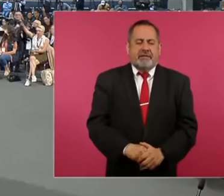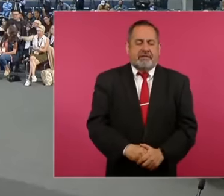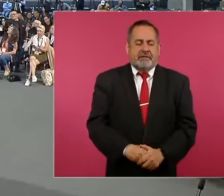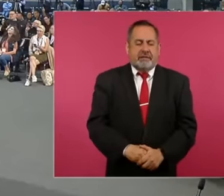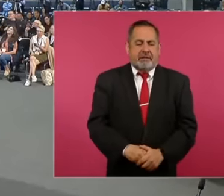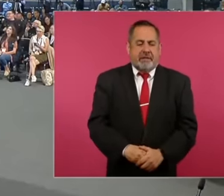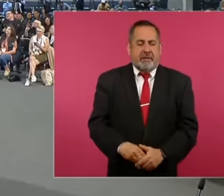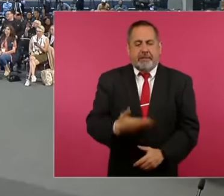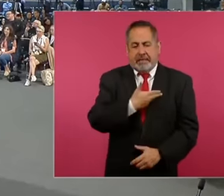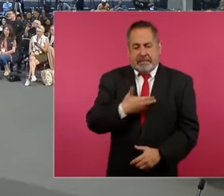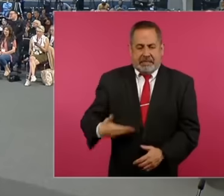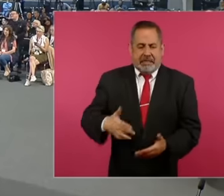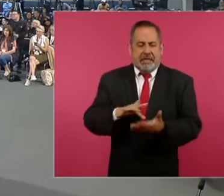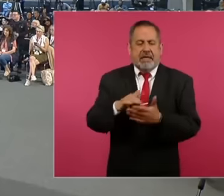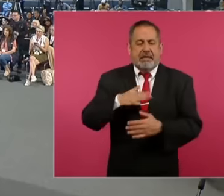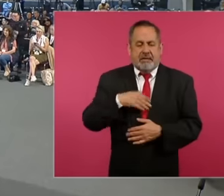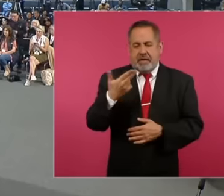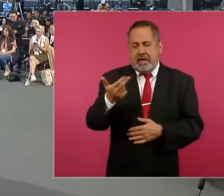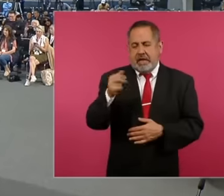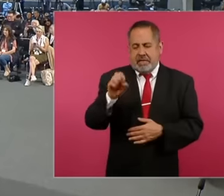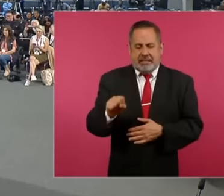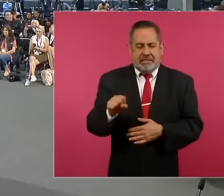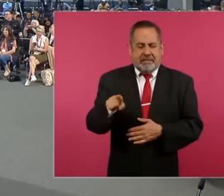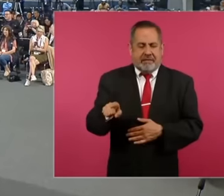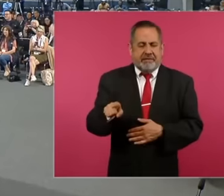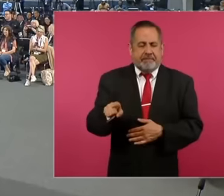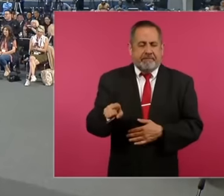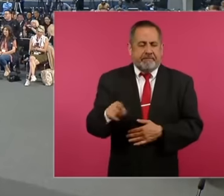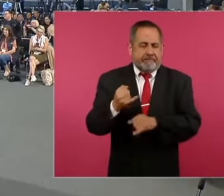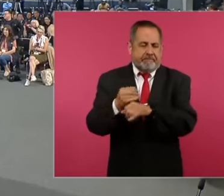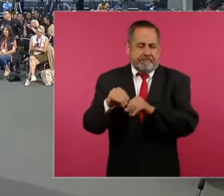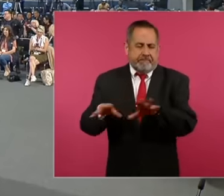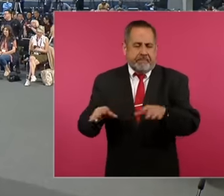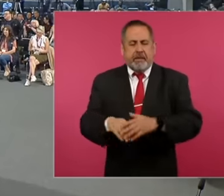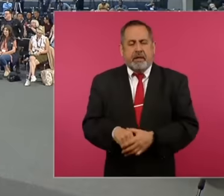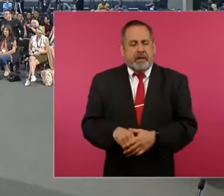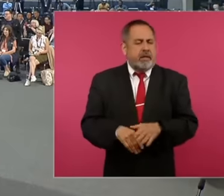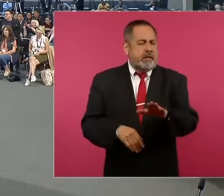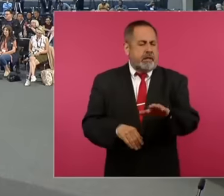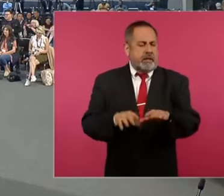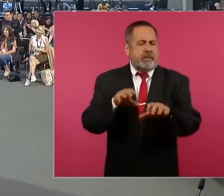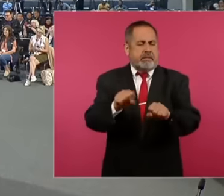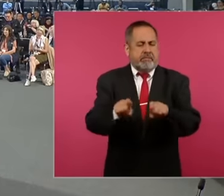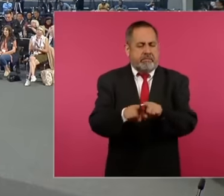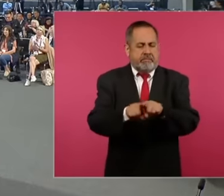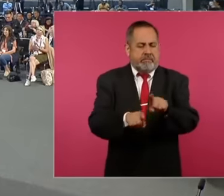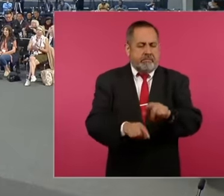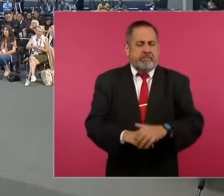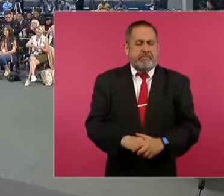Gracias, presidente. Han Salazar, de Noticiero en Redes. A propósito, y es